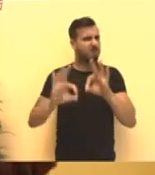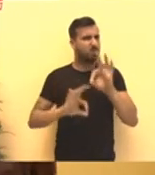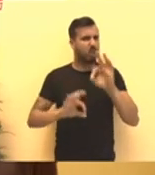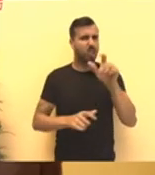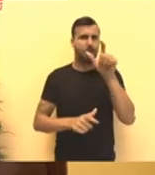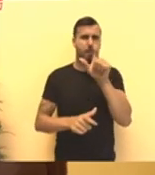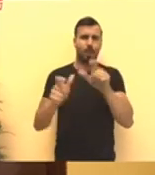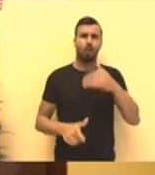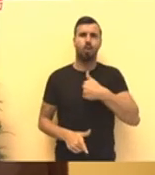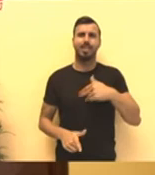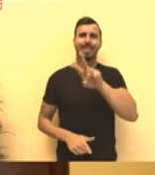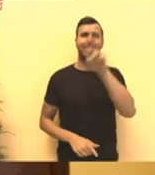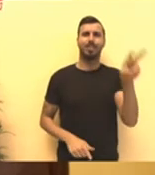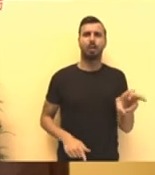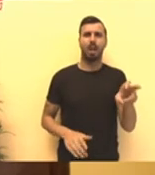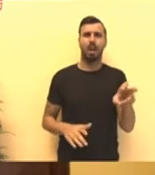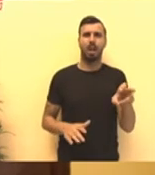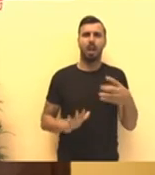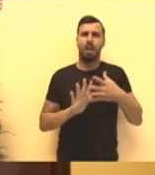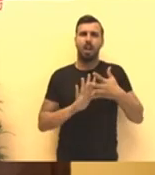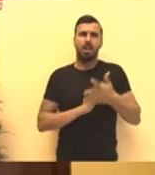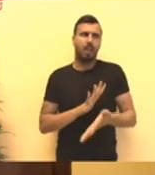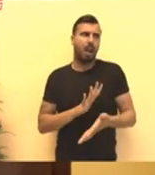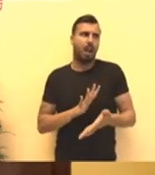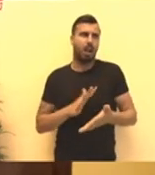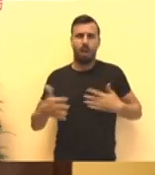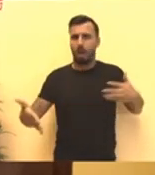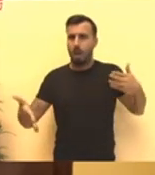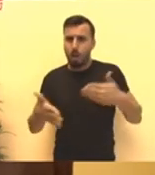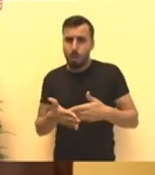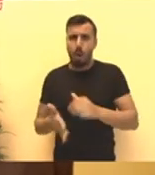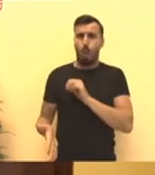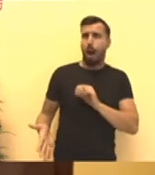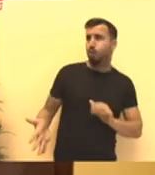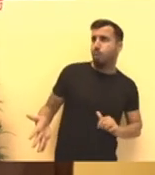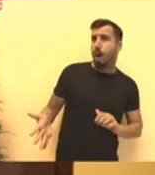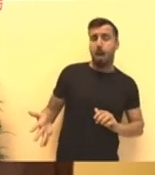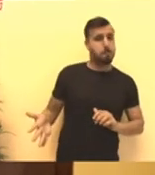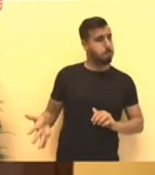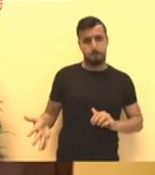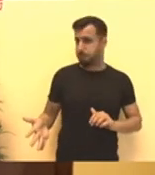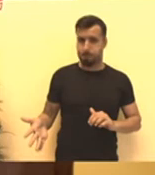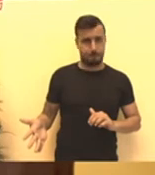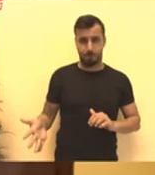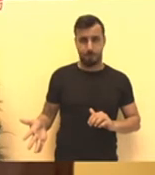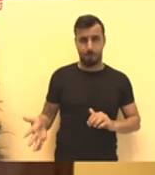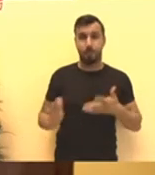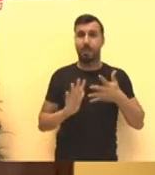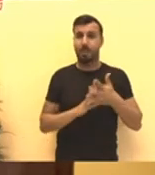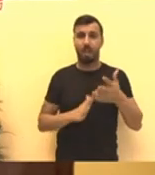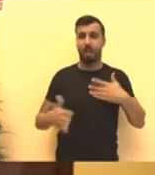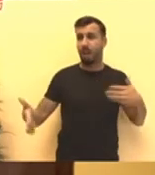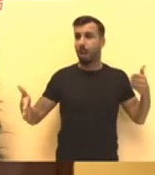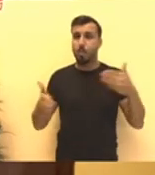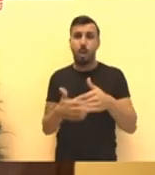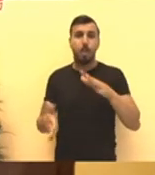con diversidad funcional, no es porque no puedan, no es porque sean una gandula, ni muchísimo menos, es simplemente porque no se les